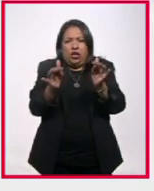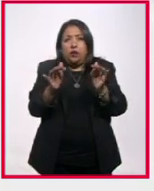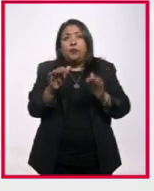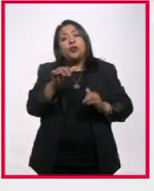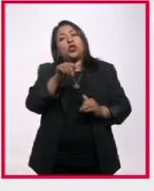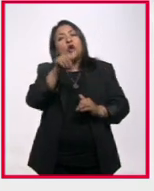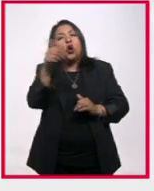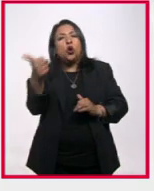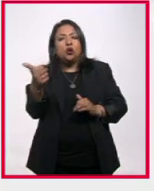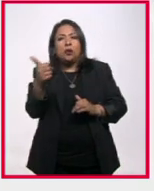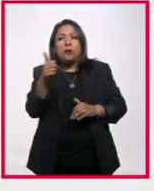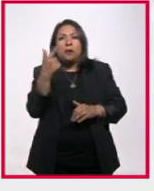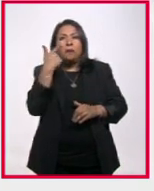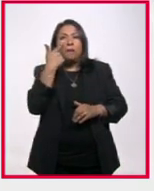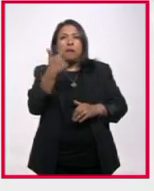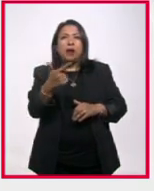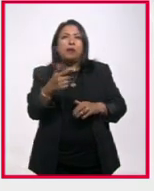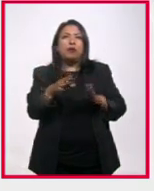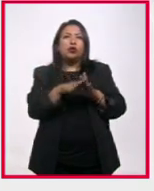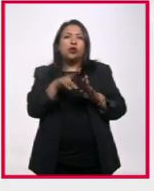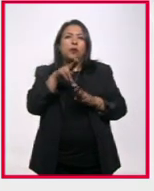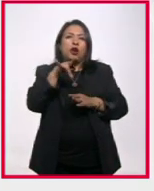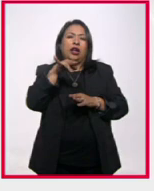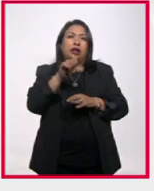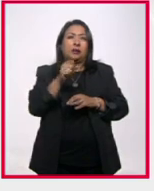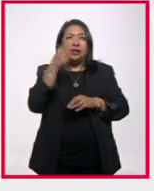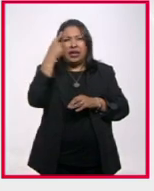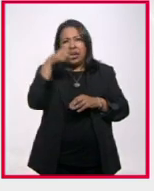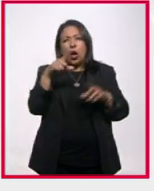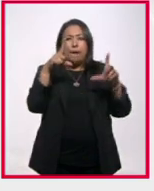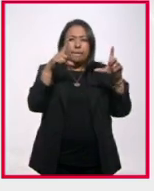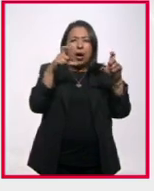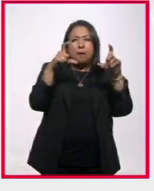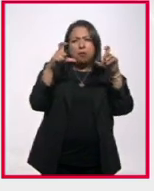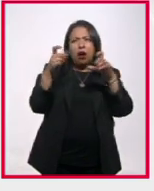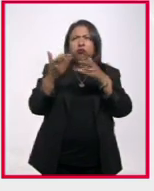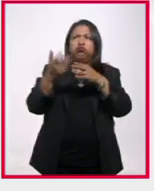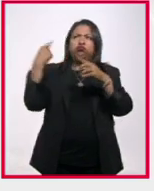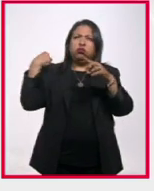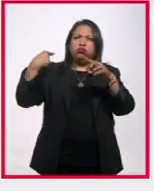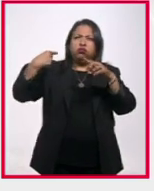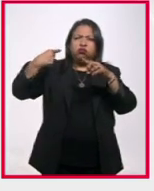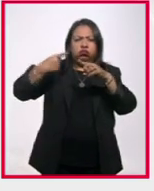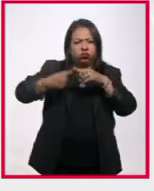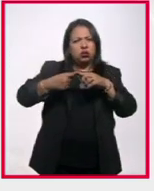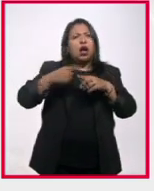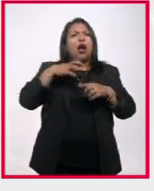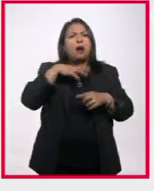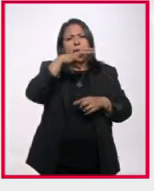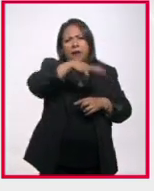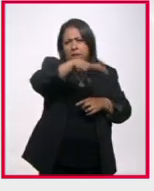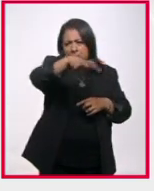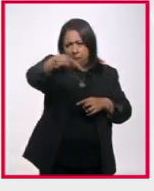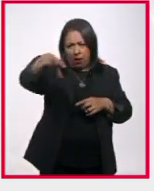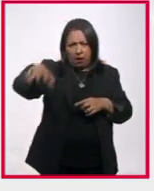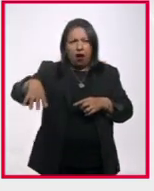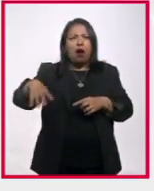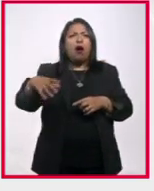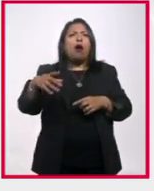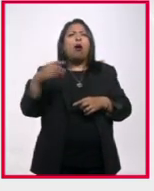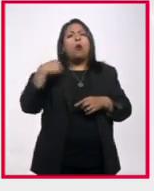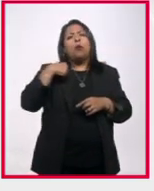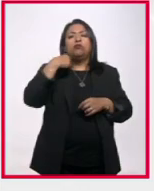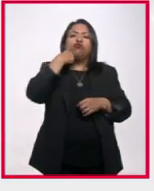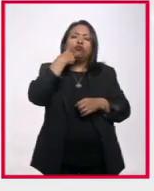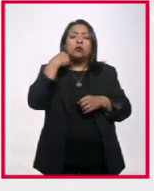ejemplos extremadamente naivos. Creo que el estudio fotográfico ha existido en todas las colonias, en todos